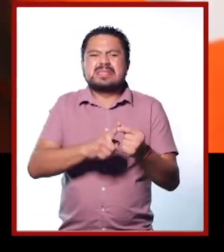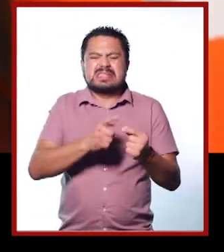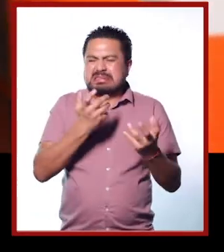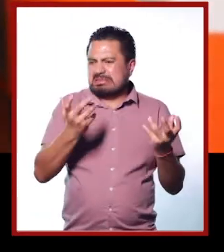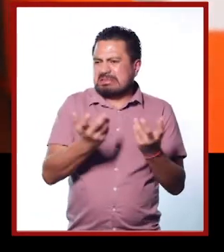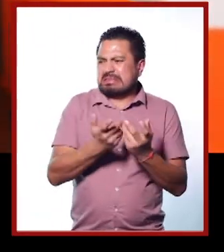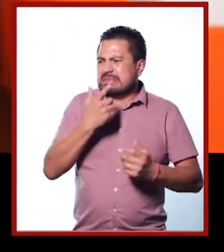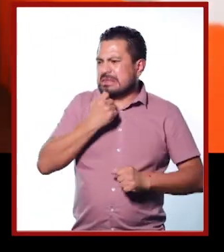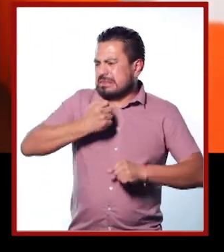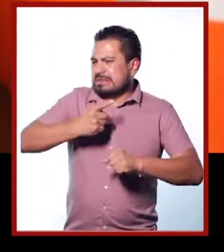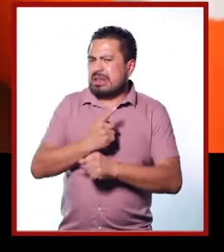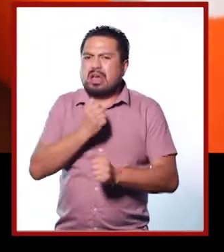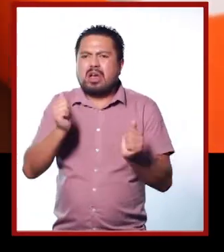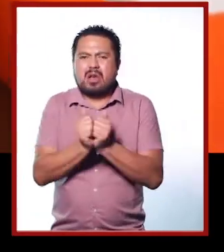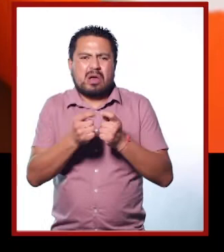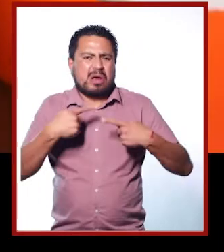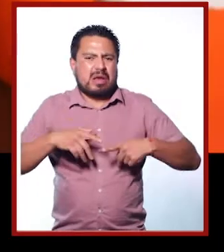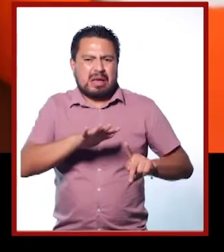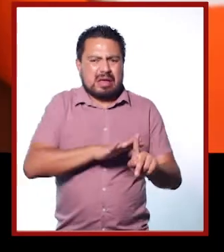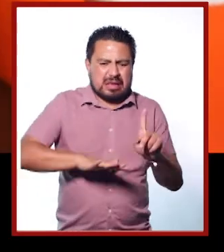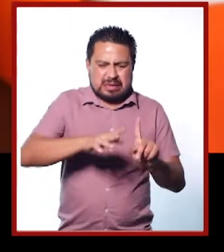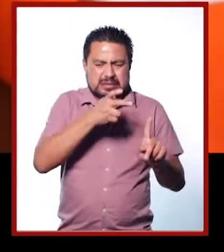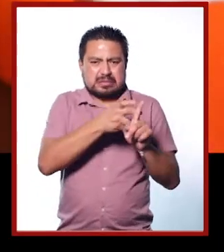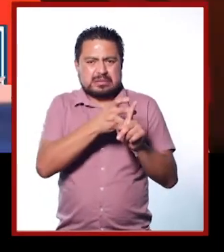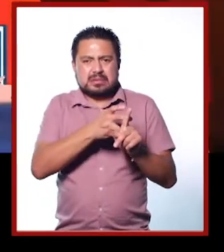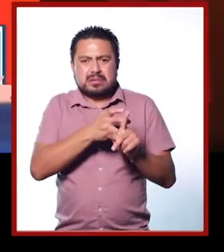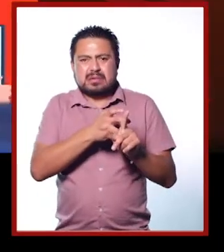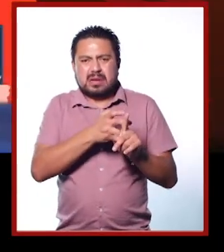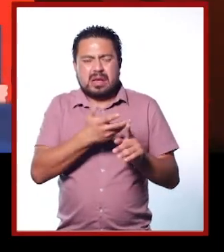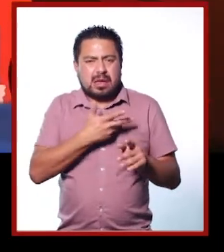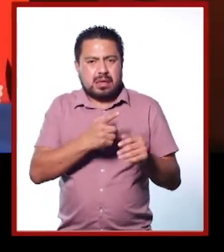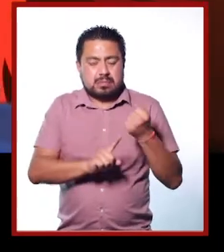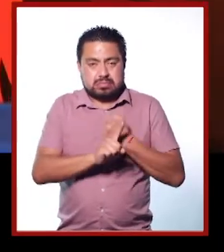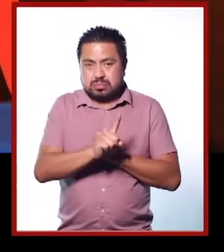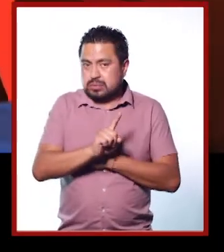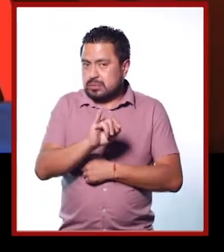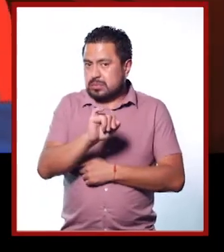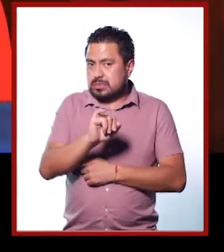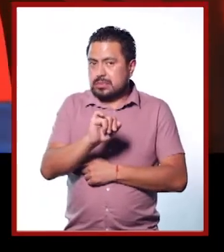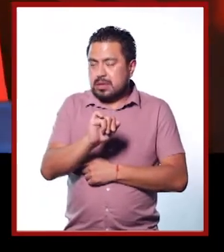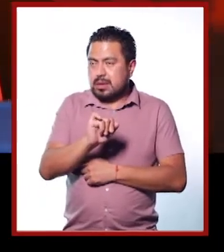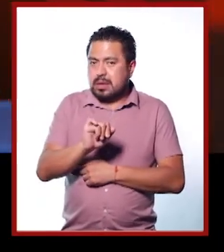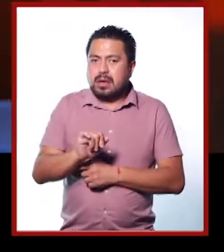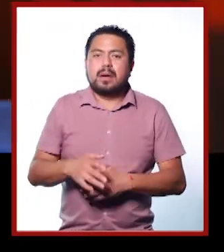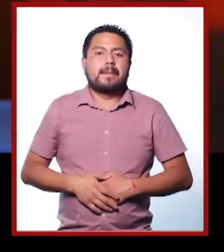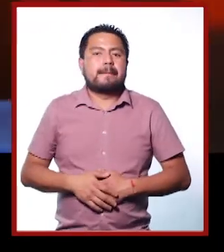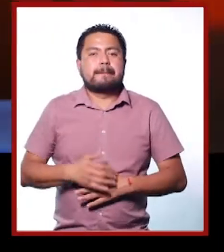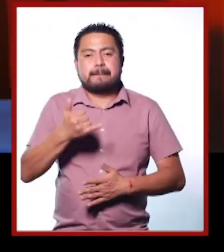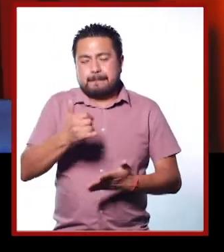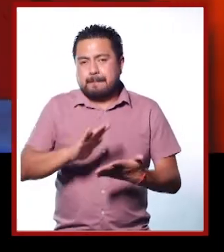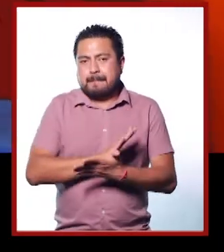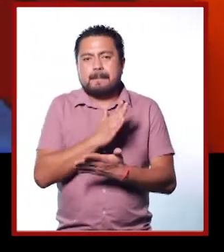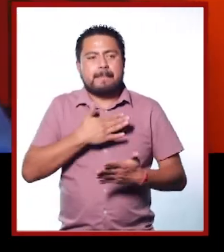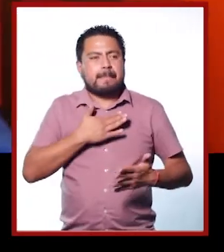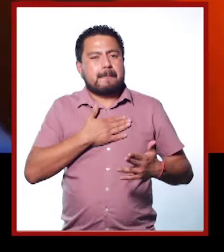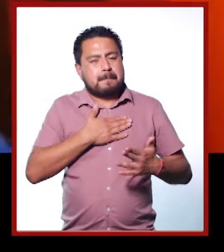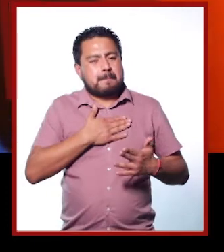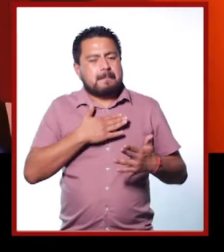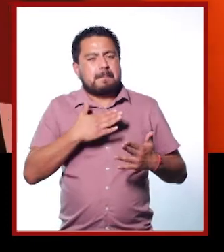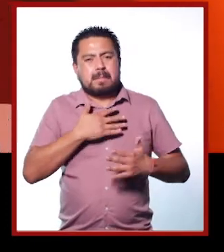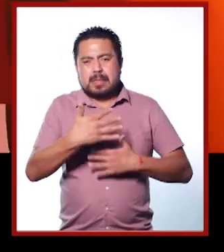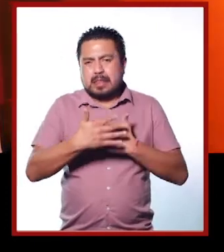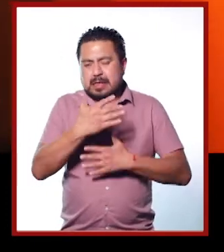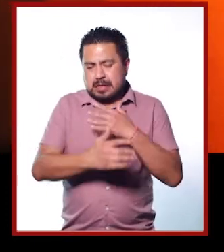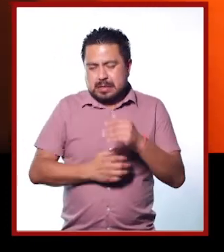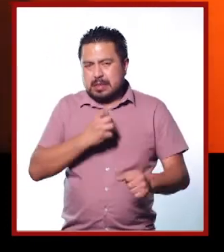va pasando, o sea, ¿qué pasa con estas personas víctimas? Van teniendo muchas consecuencias. Y yo llevo,